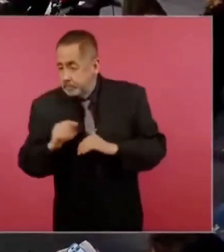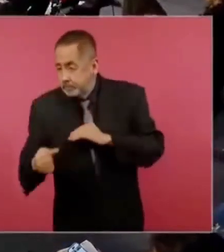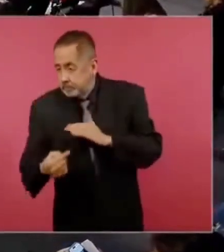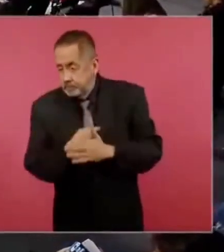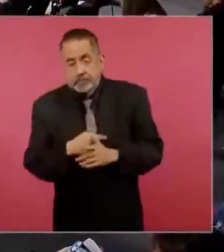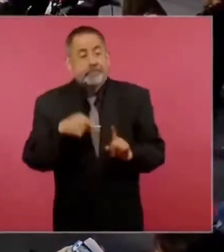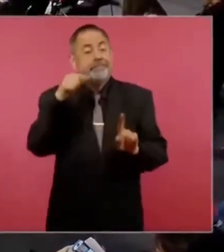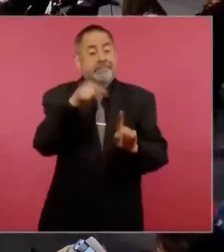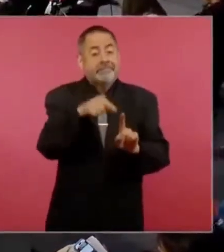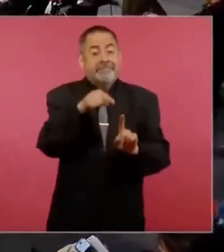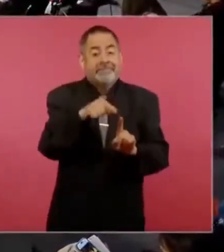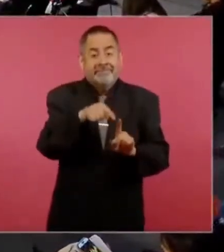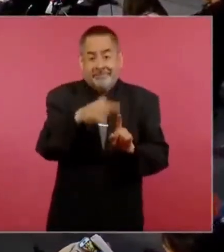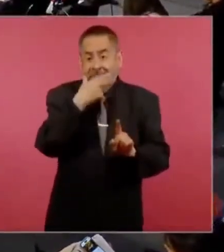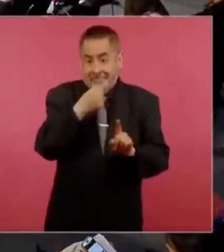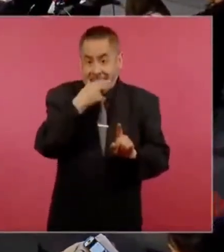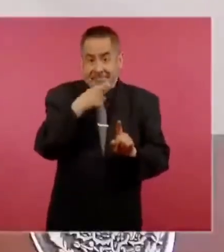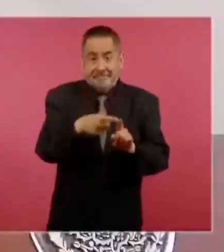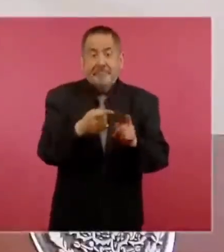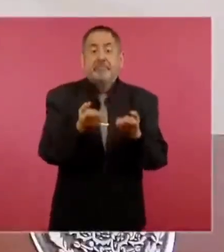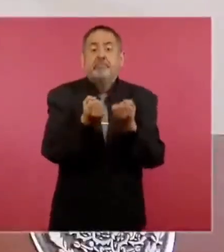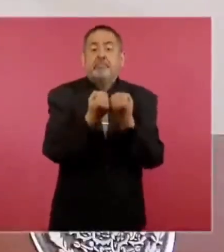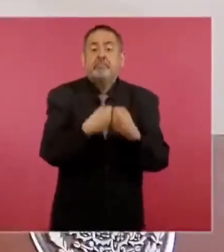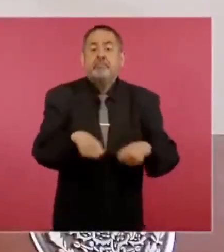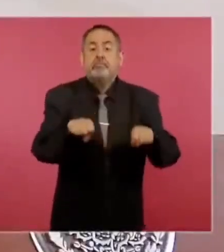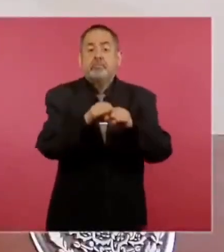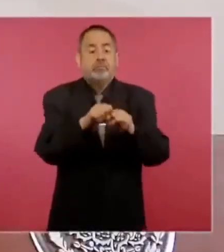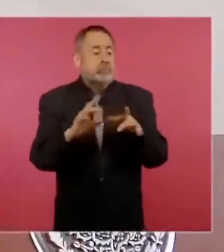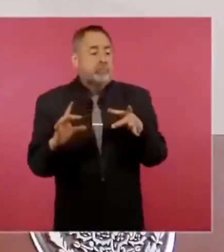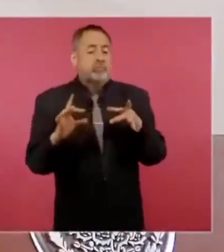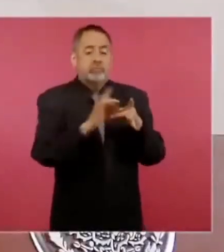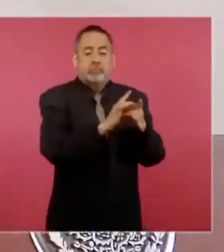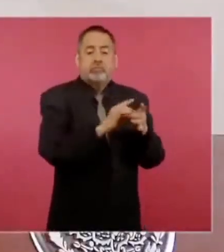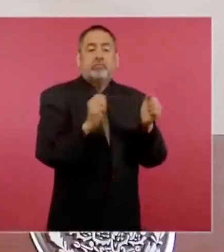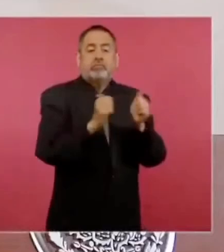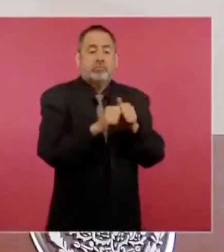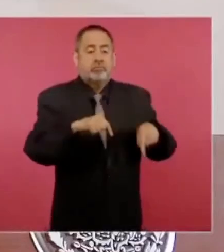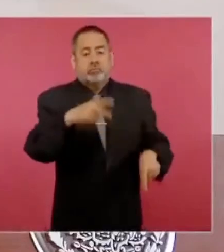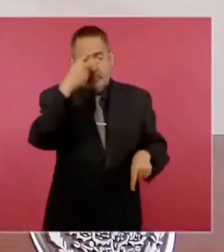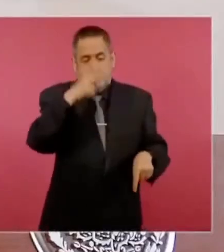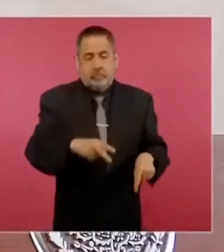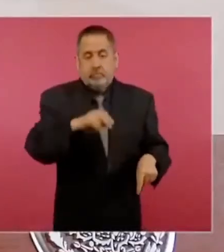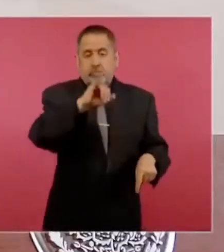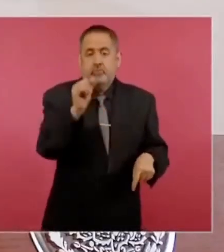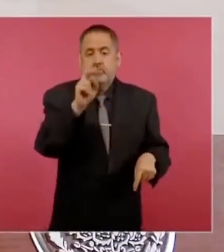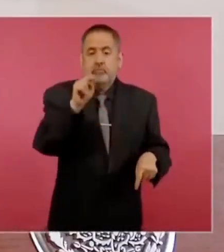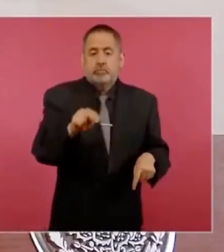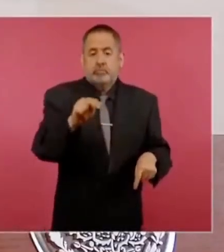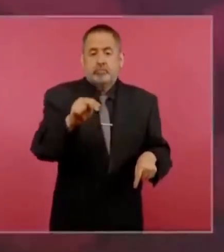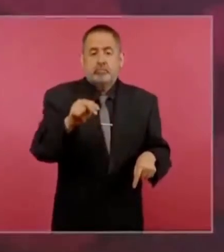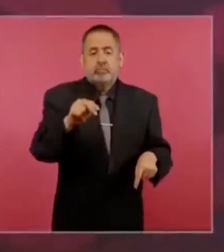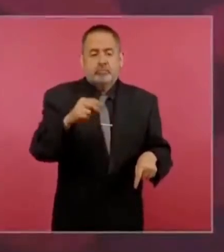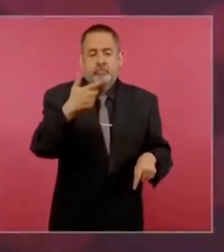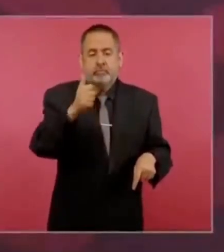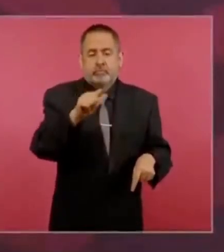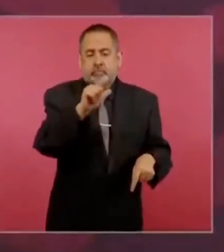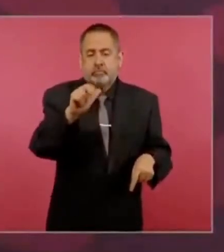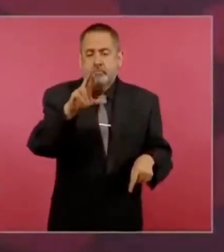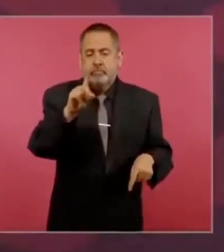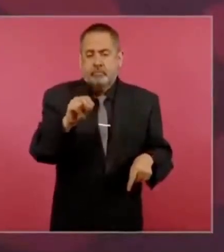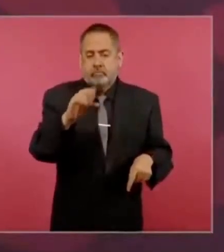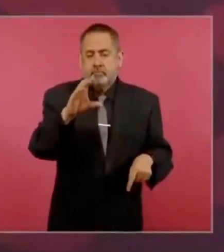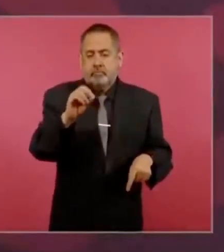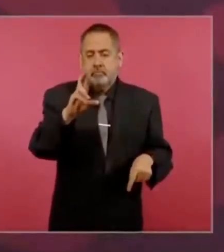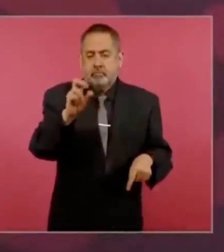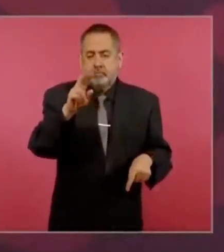es socio de un homólogo mexicano, Juan Gallardo Corona,